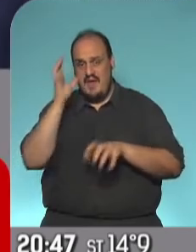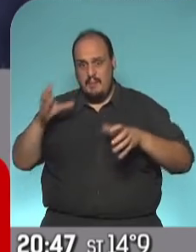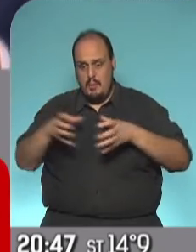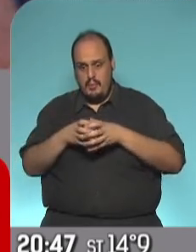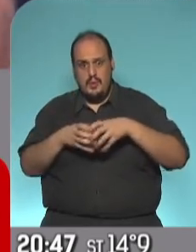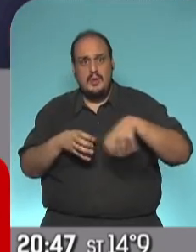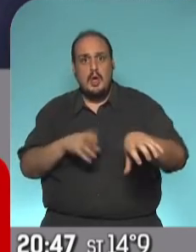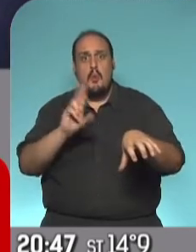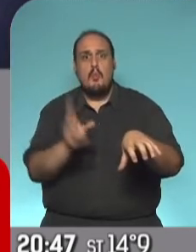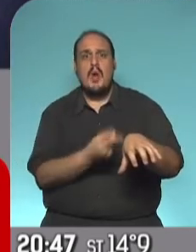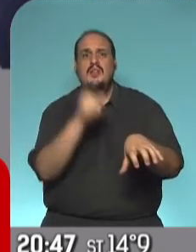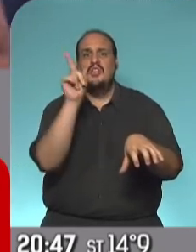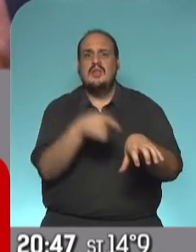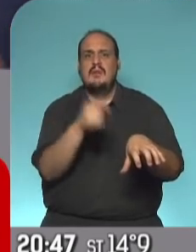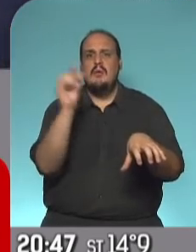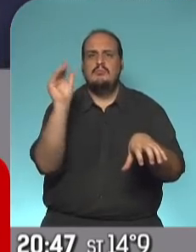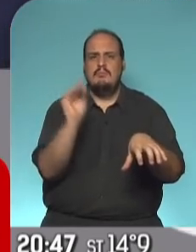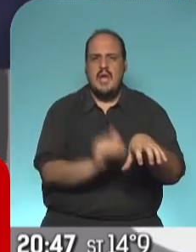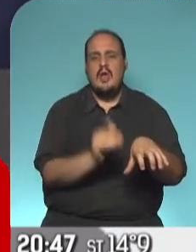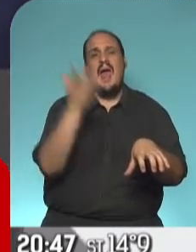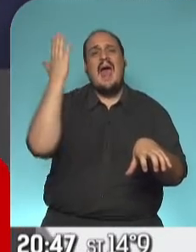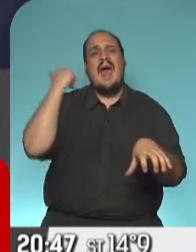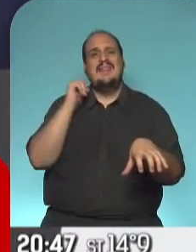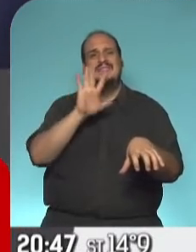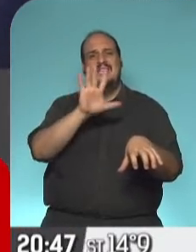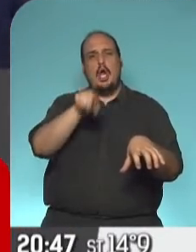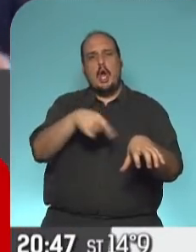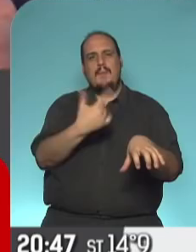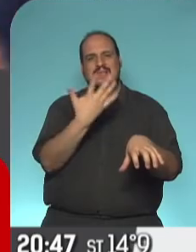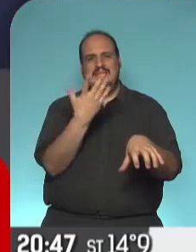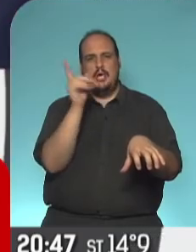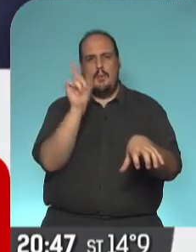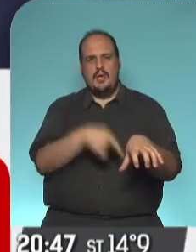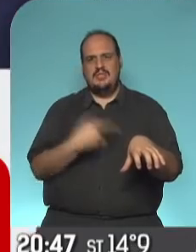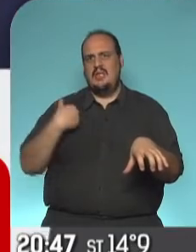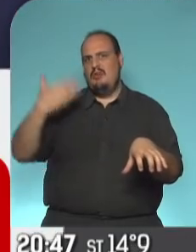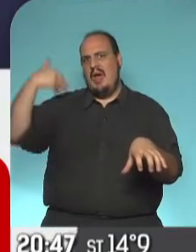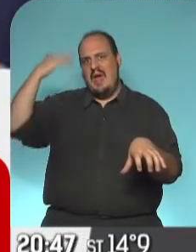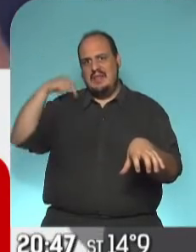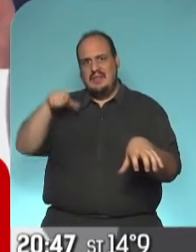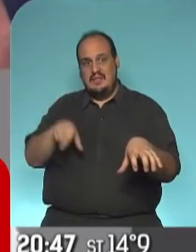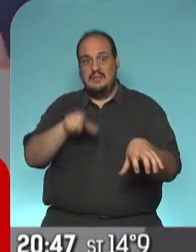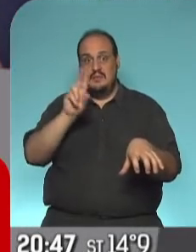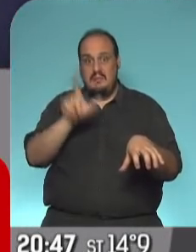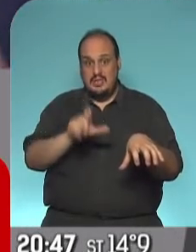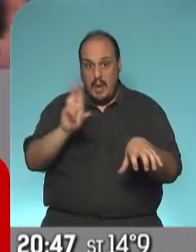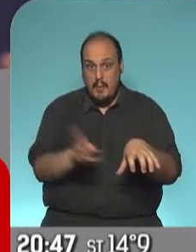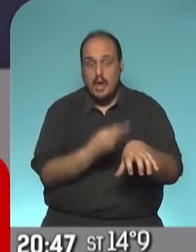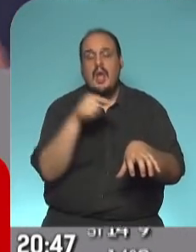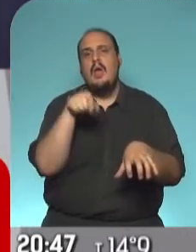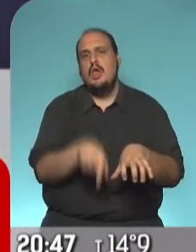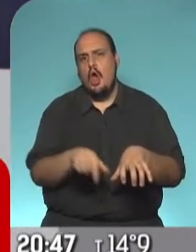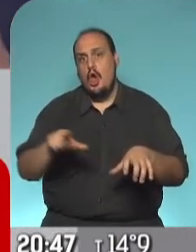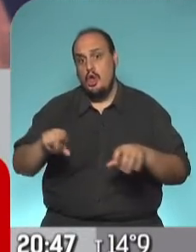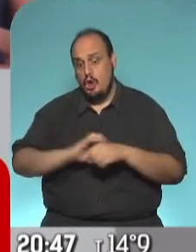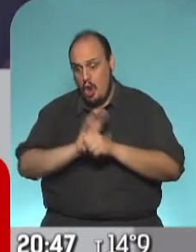reduciendo. Habíamos comenzado con un 5,5% de letalidad en las fases iniciales y lo que estamos observando